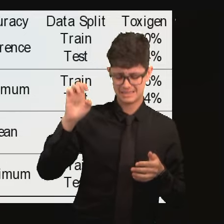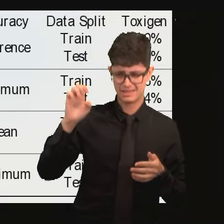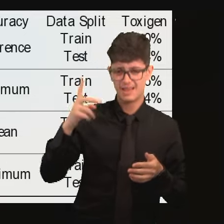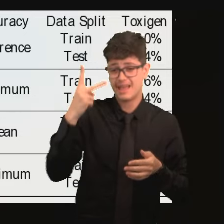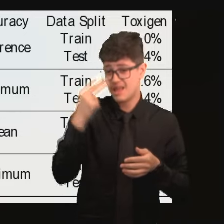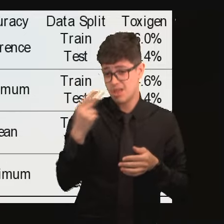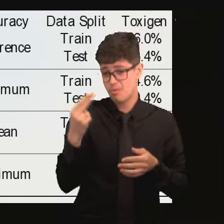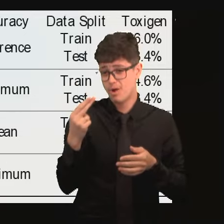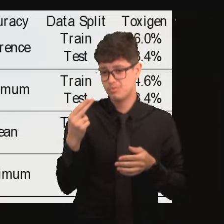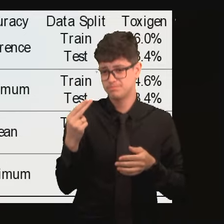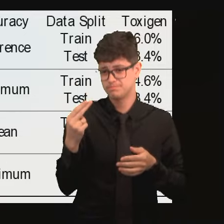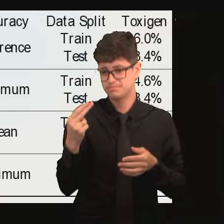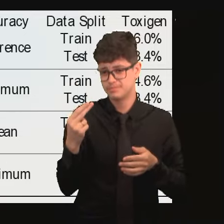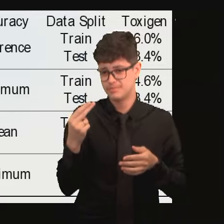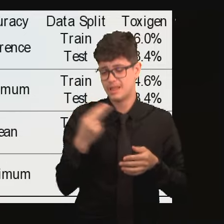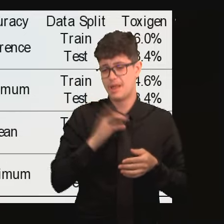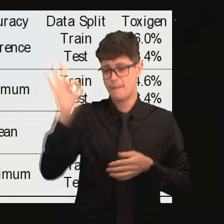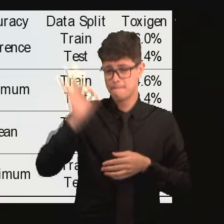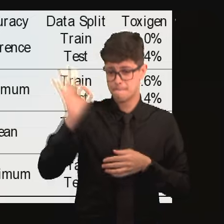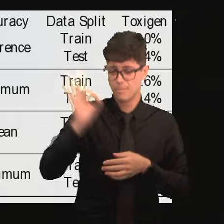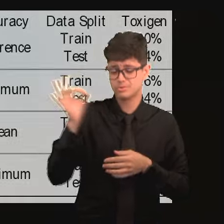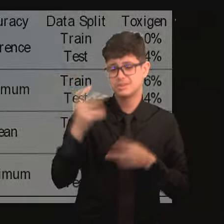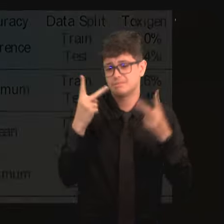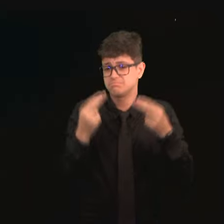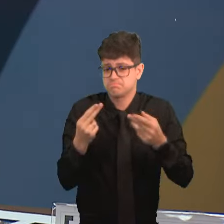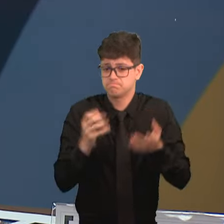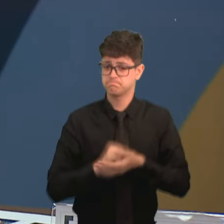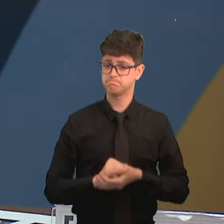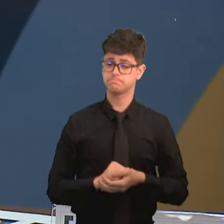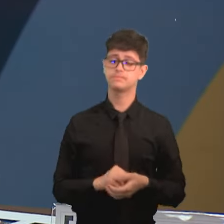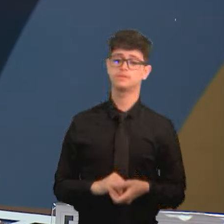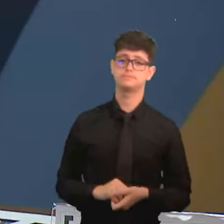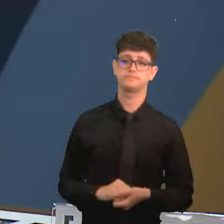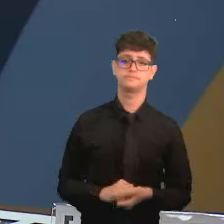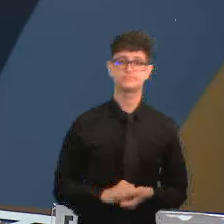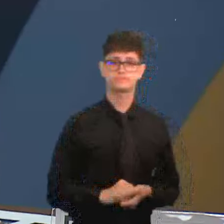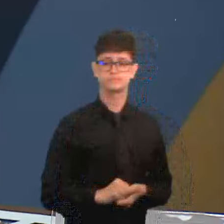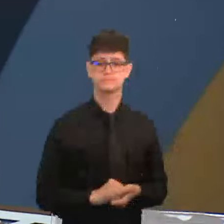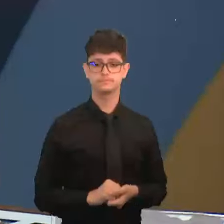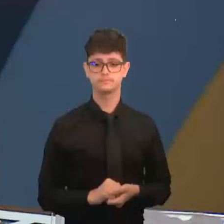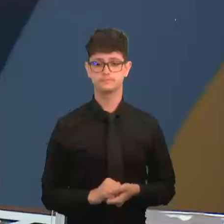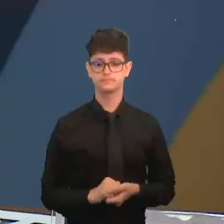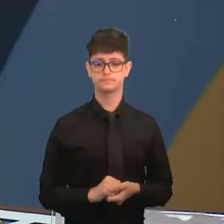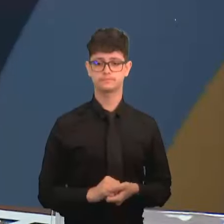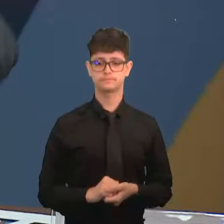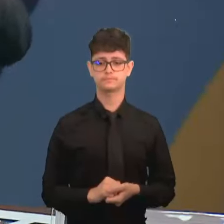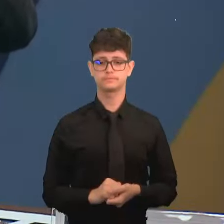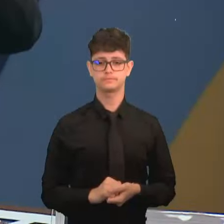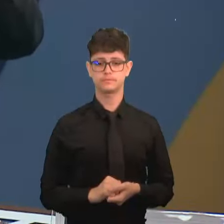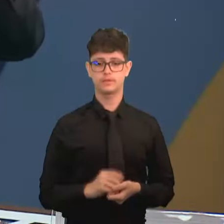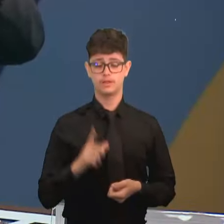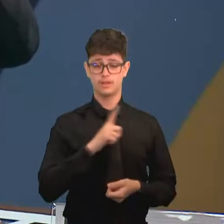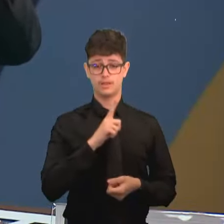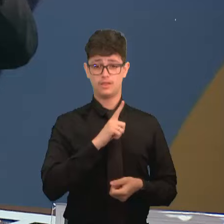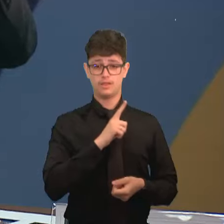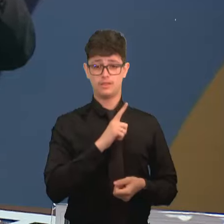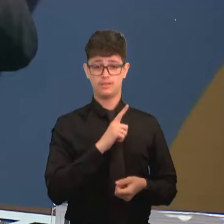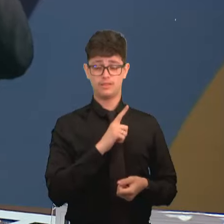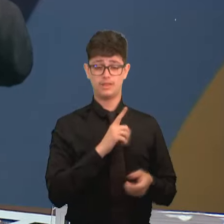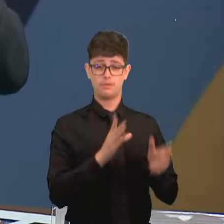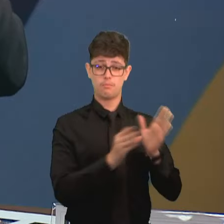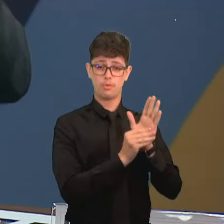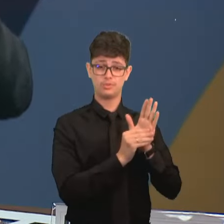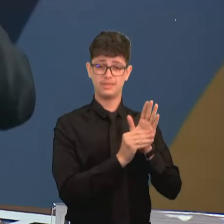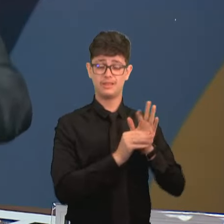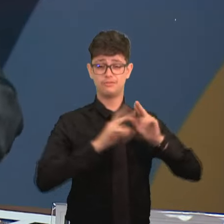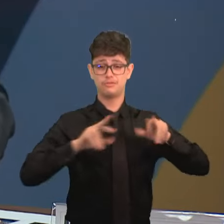2% de diferencia, una cosa que es estadísticamente insignificante. Ese efecto, donde usted tiene varios modelos para